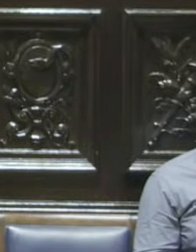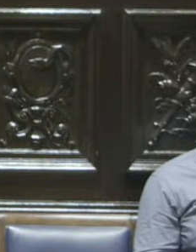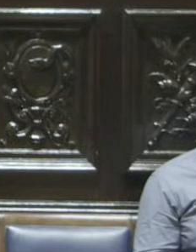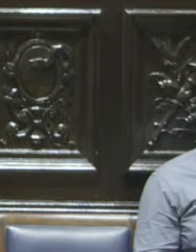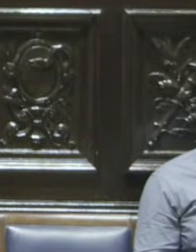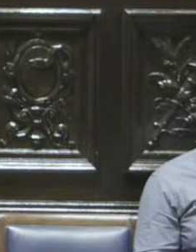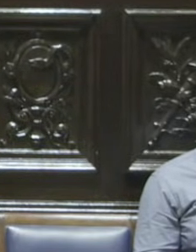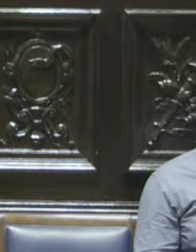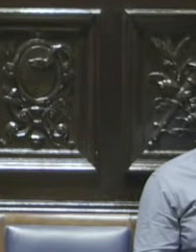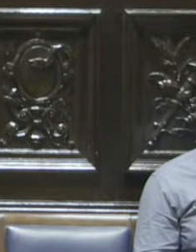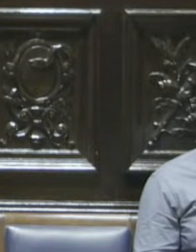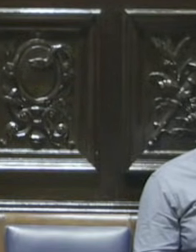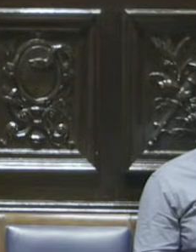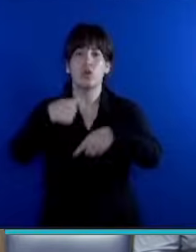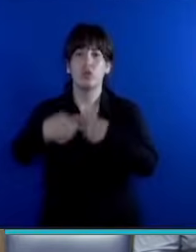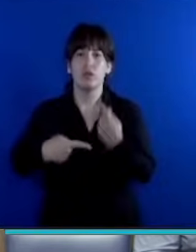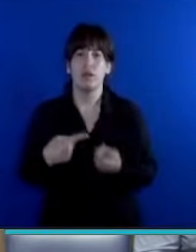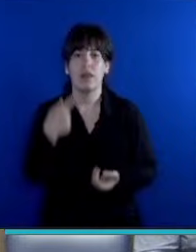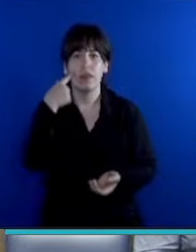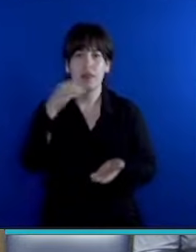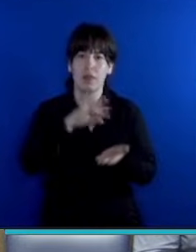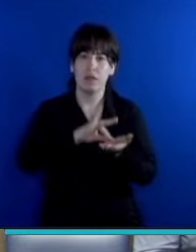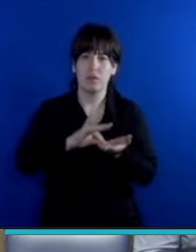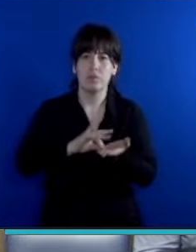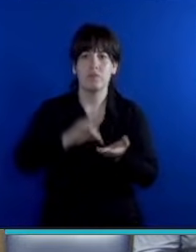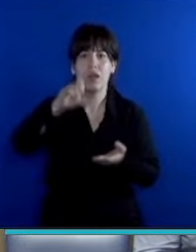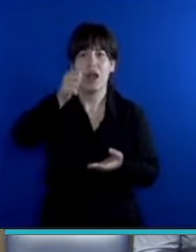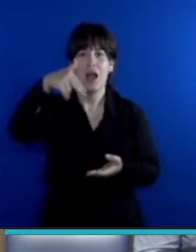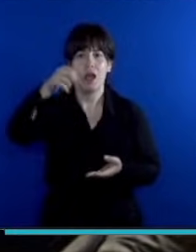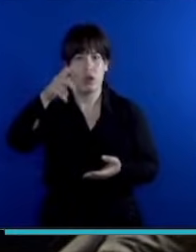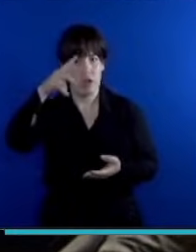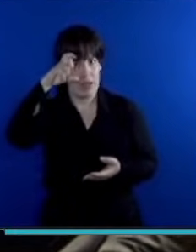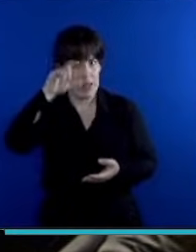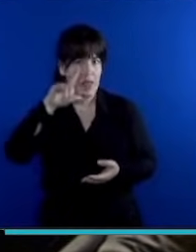Tiene la palabra la diputada Cano Kelly.